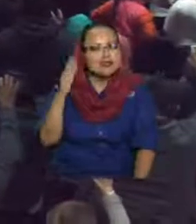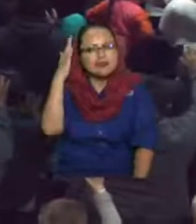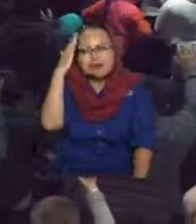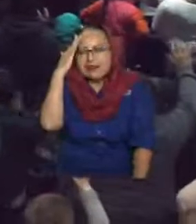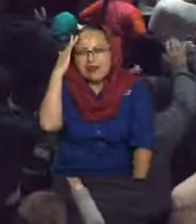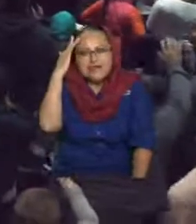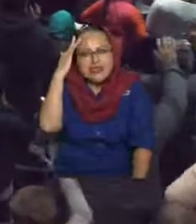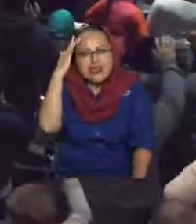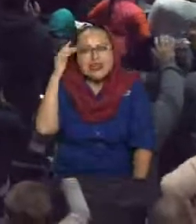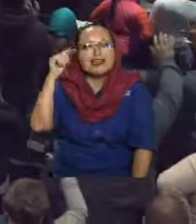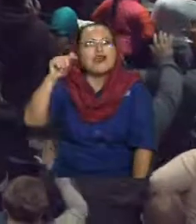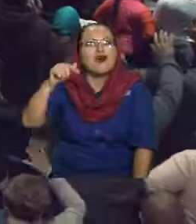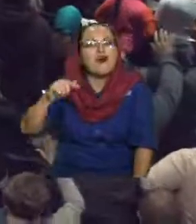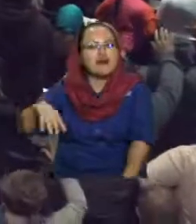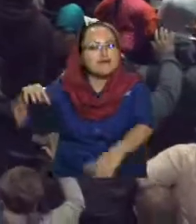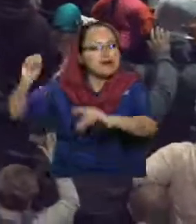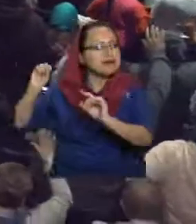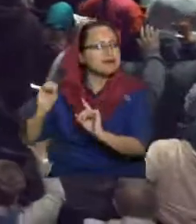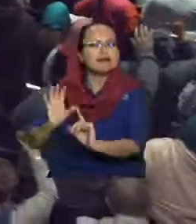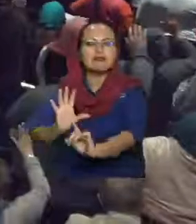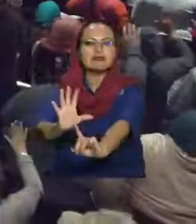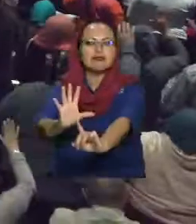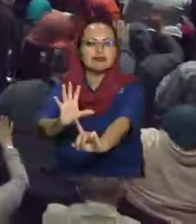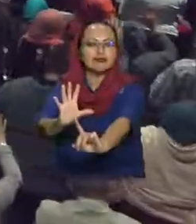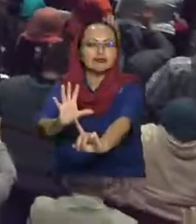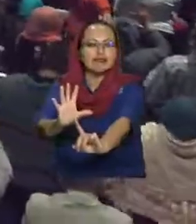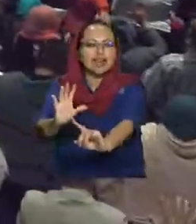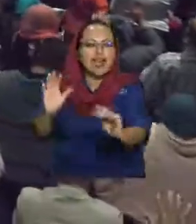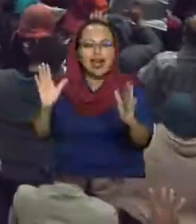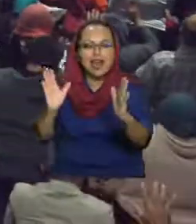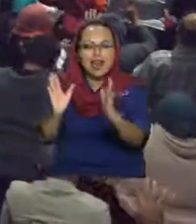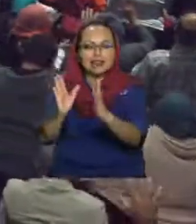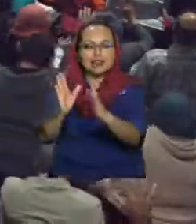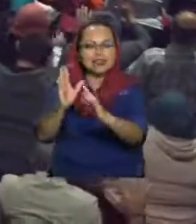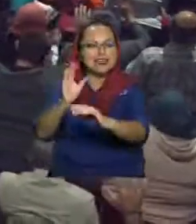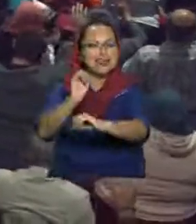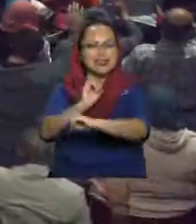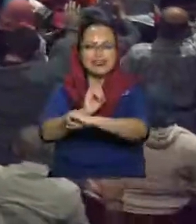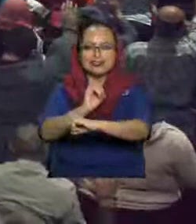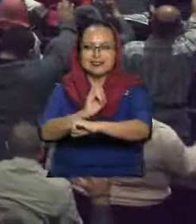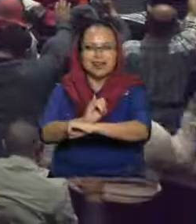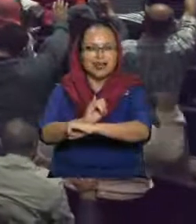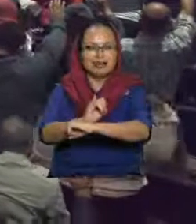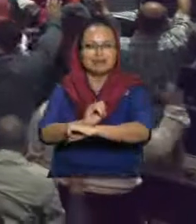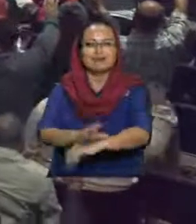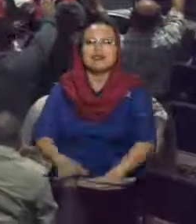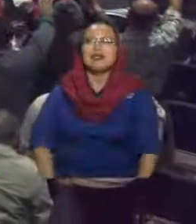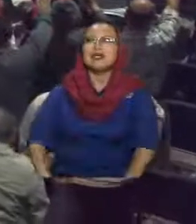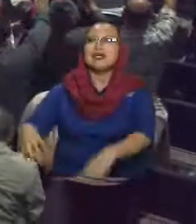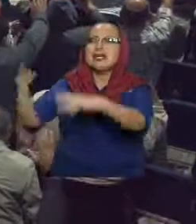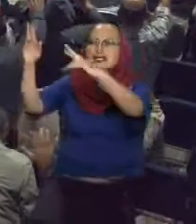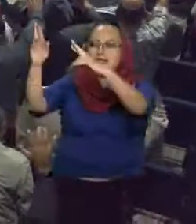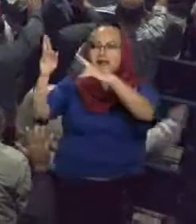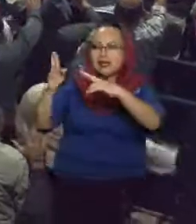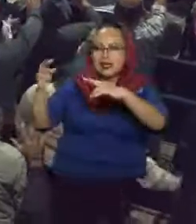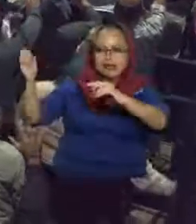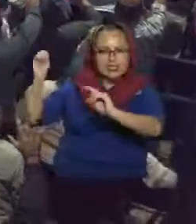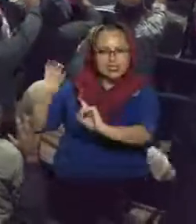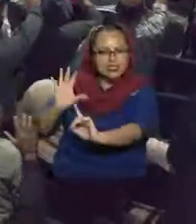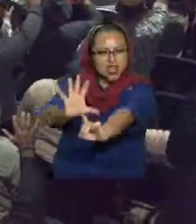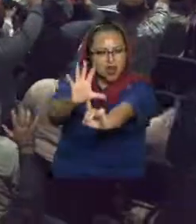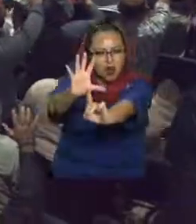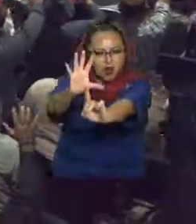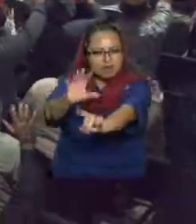cantándote, sin saber ellos que hoy iban a ser bendecidos en público y levantados a la plataforma